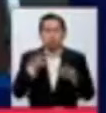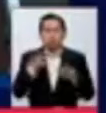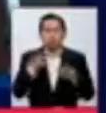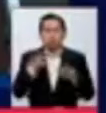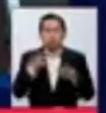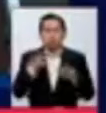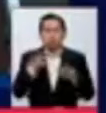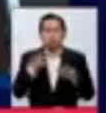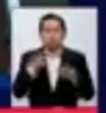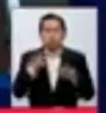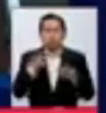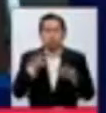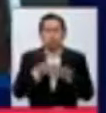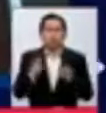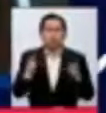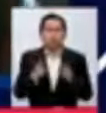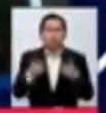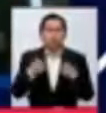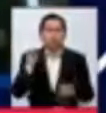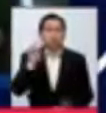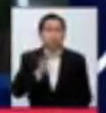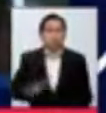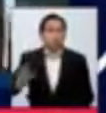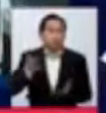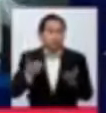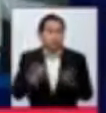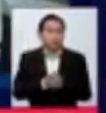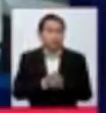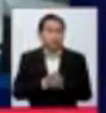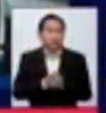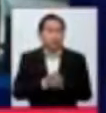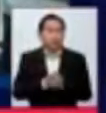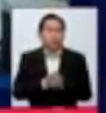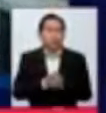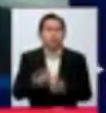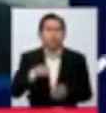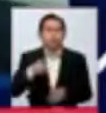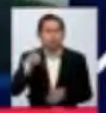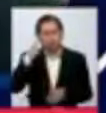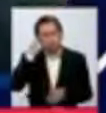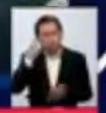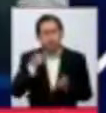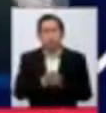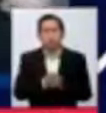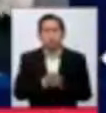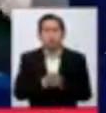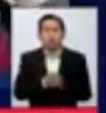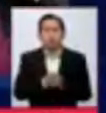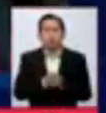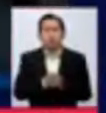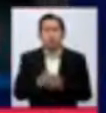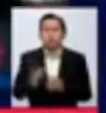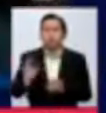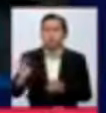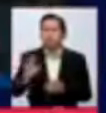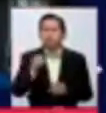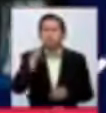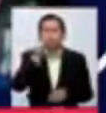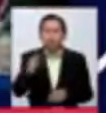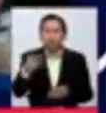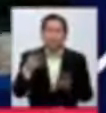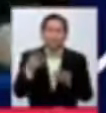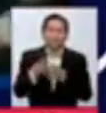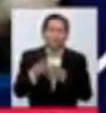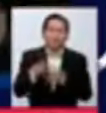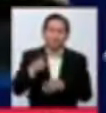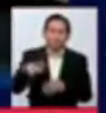tenemos a nivel nacional. Es decir, creo que las privadas de libertad, más